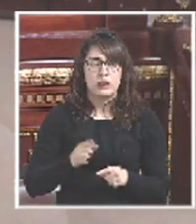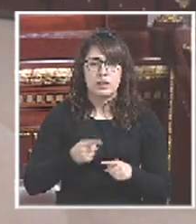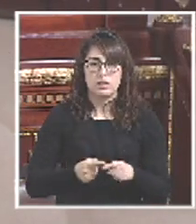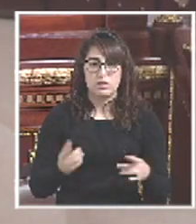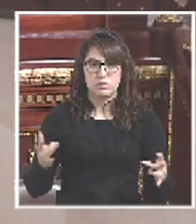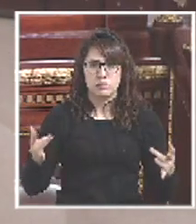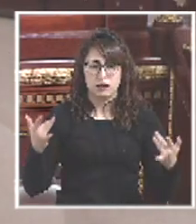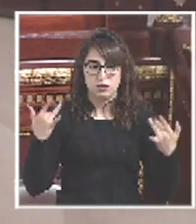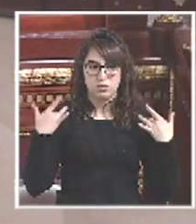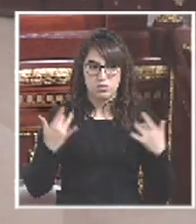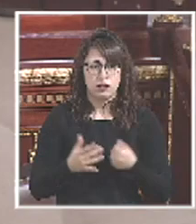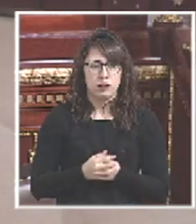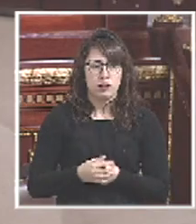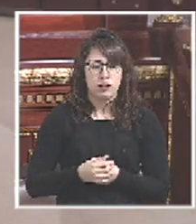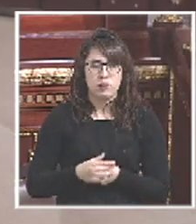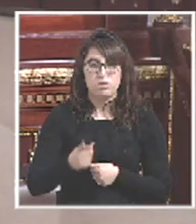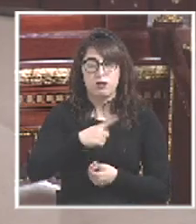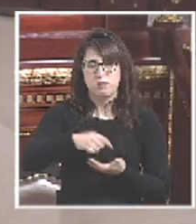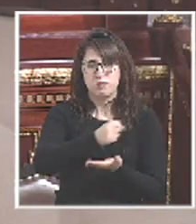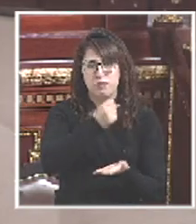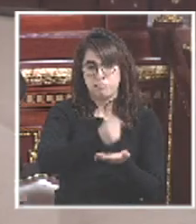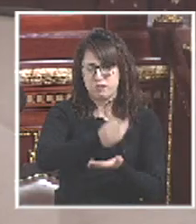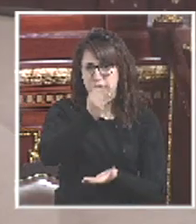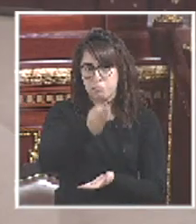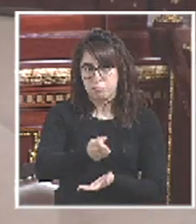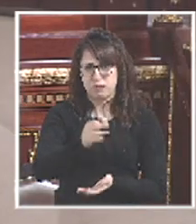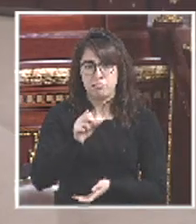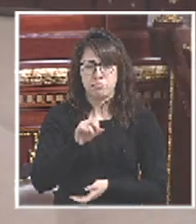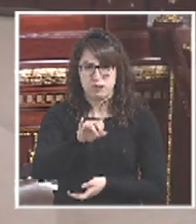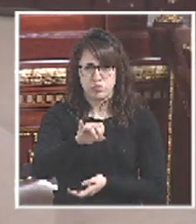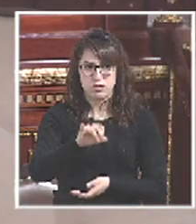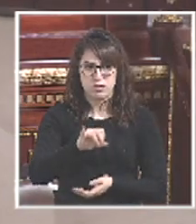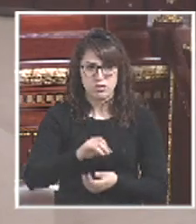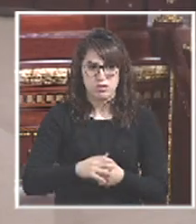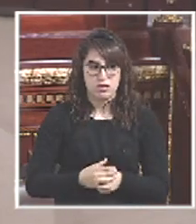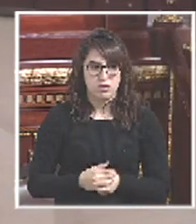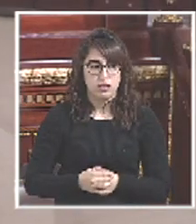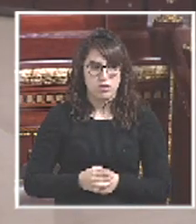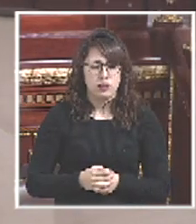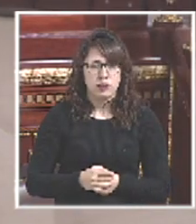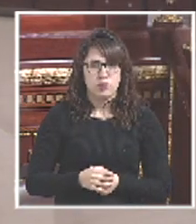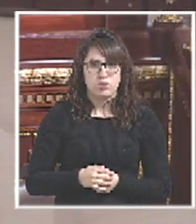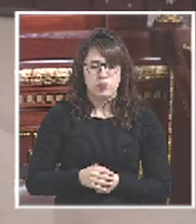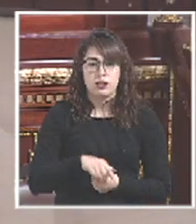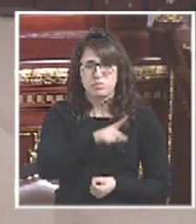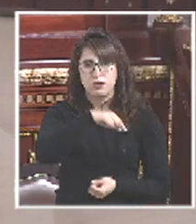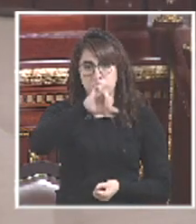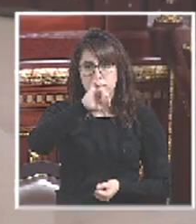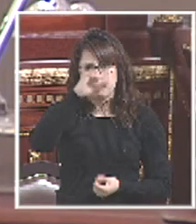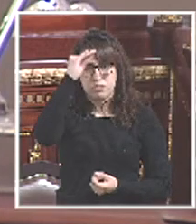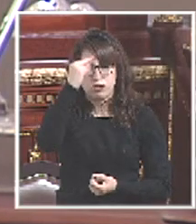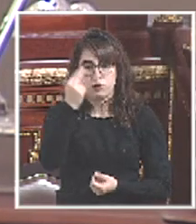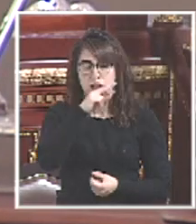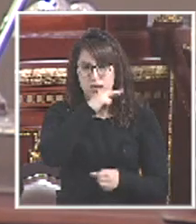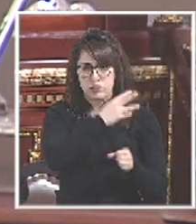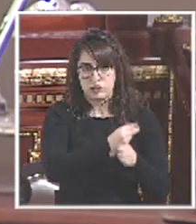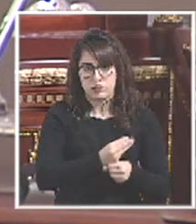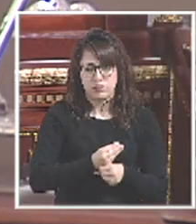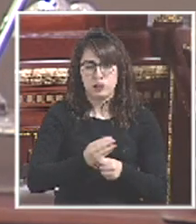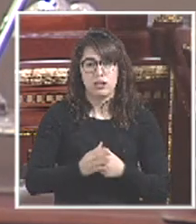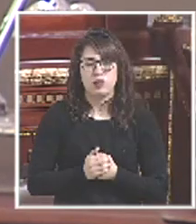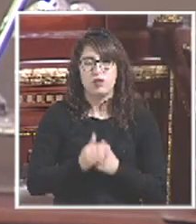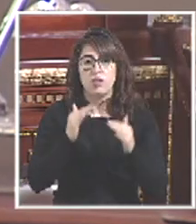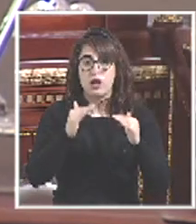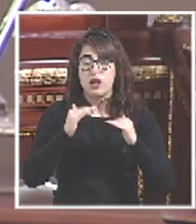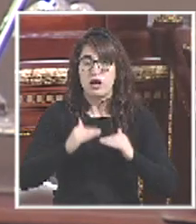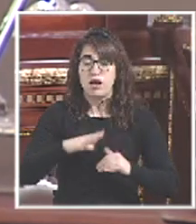¿Abstenciones? Aprobada la propuesta. Se considera de urgente y obvia resolución. Esta discusión a